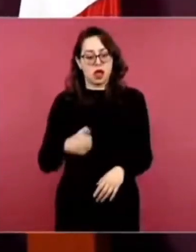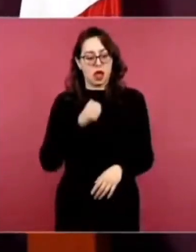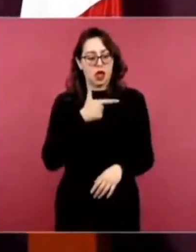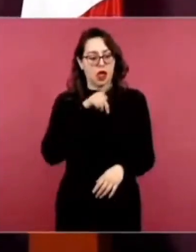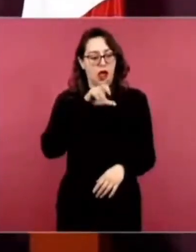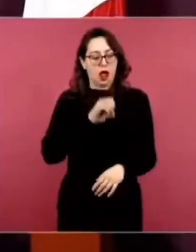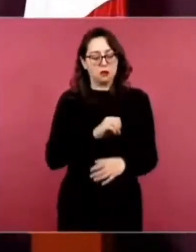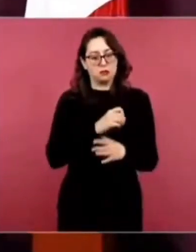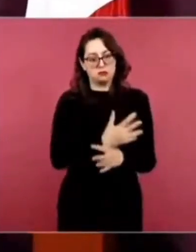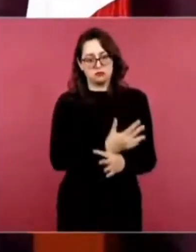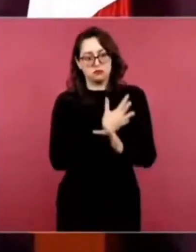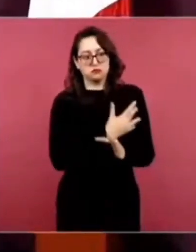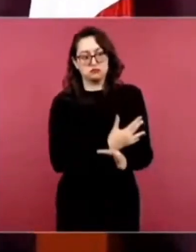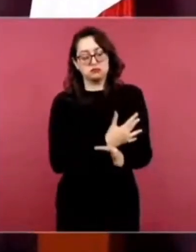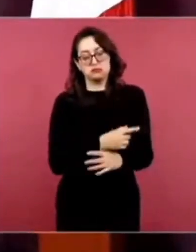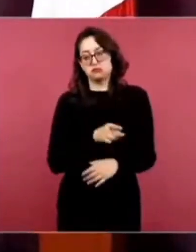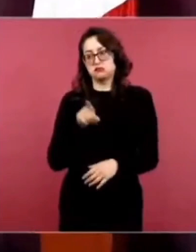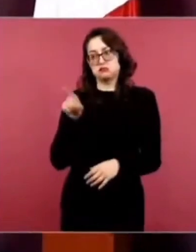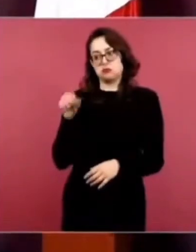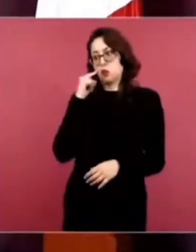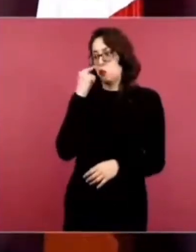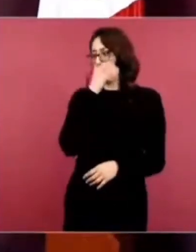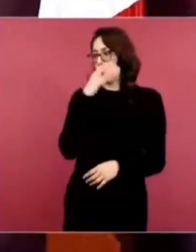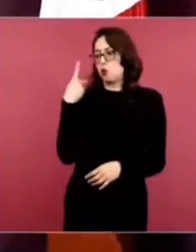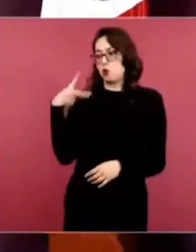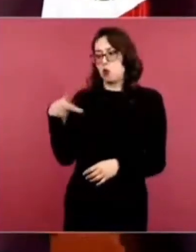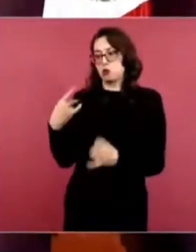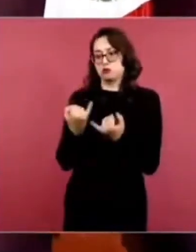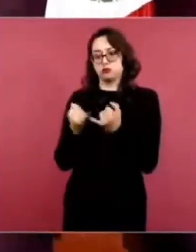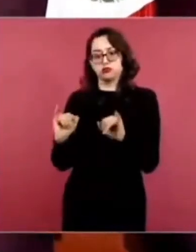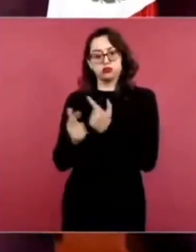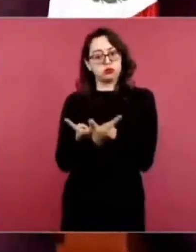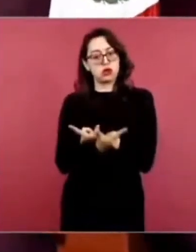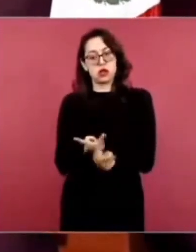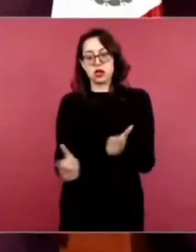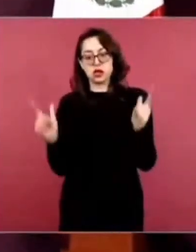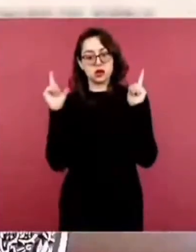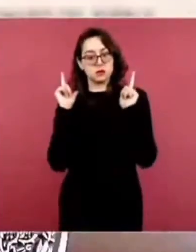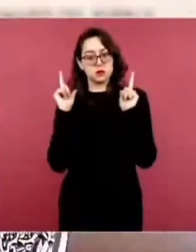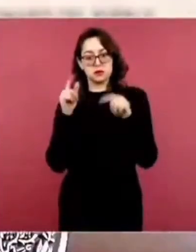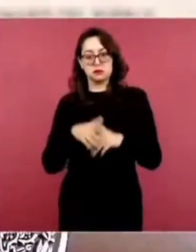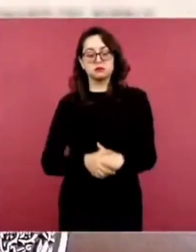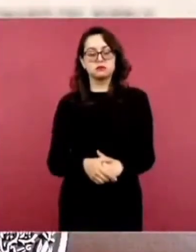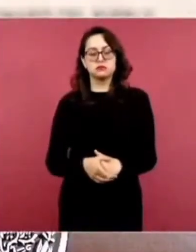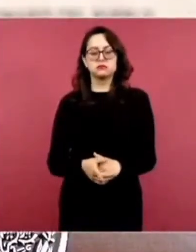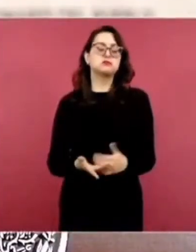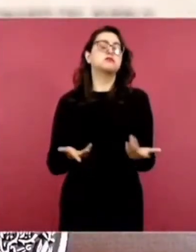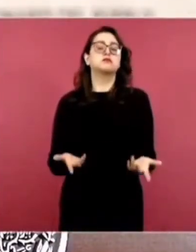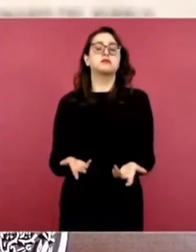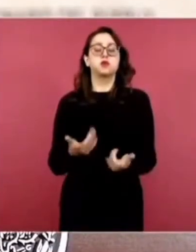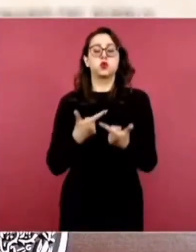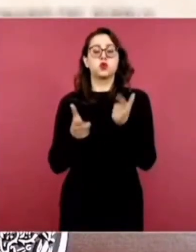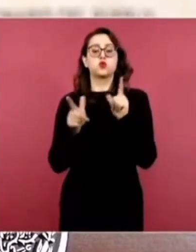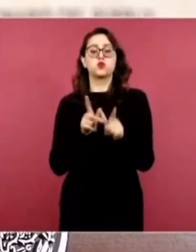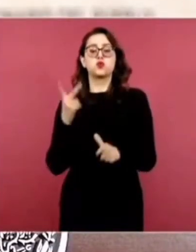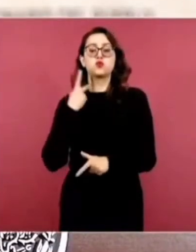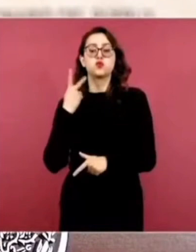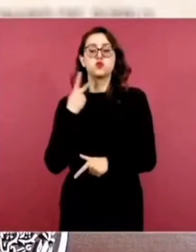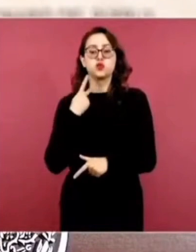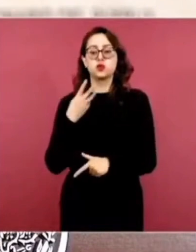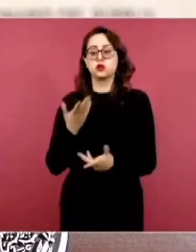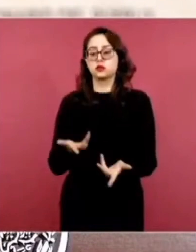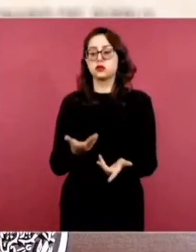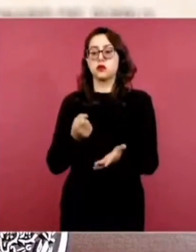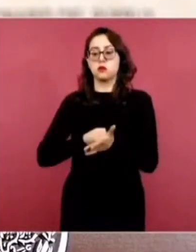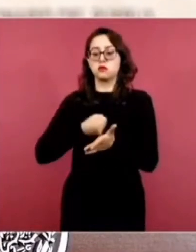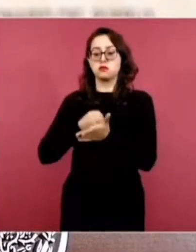toda libertad y el movimiento debe seguir, está más